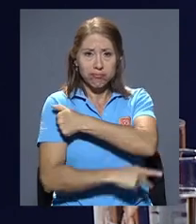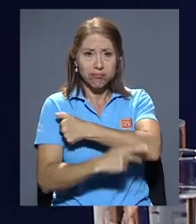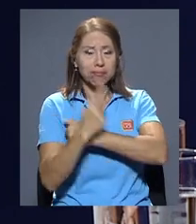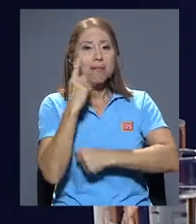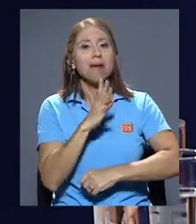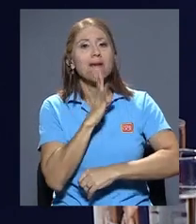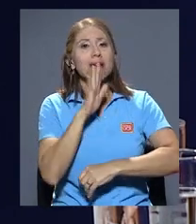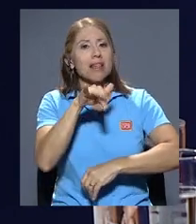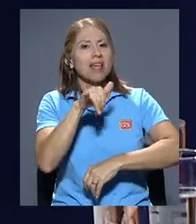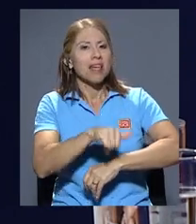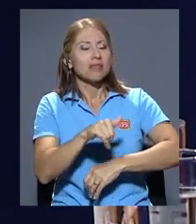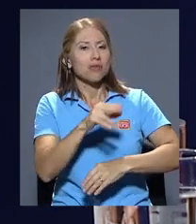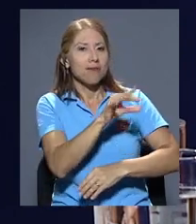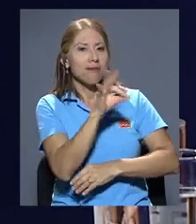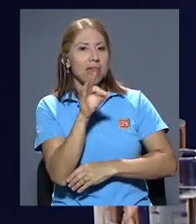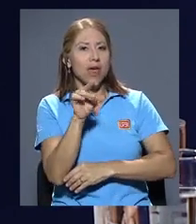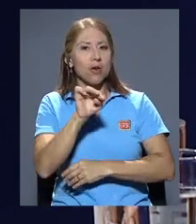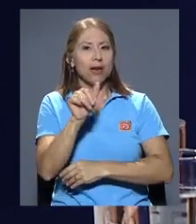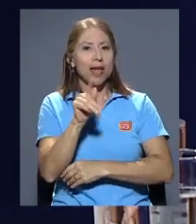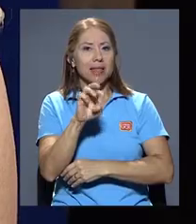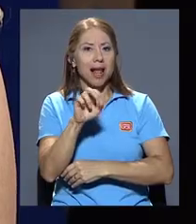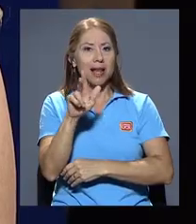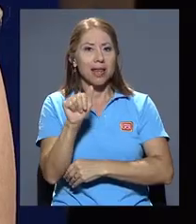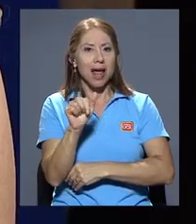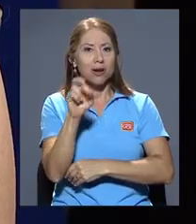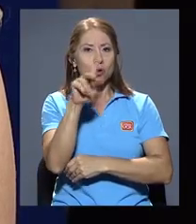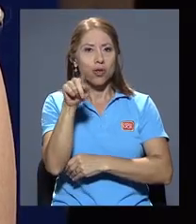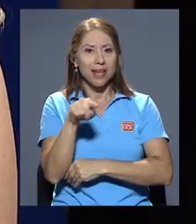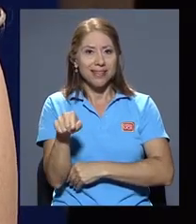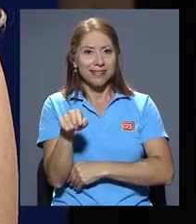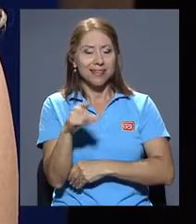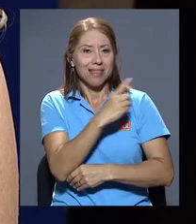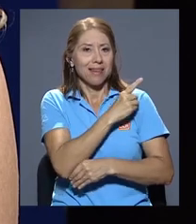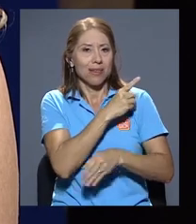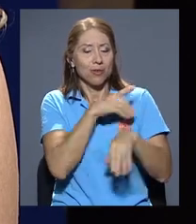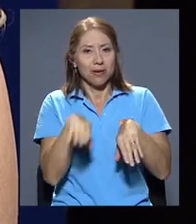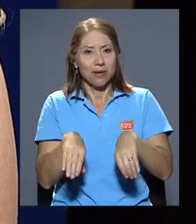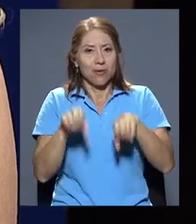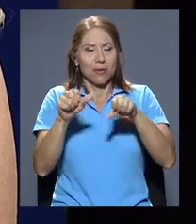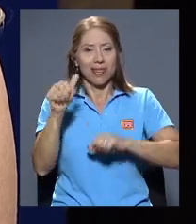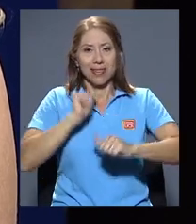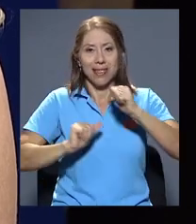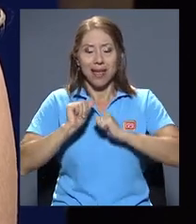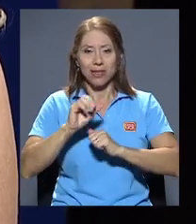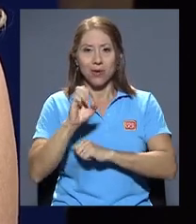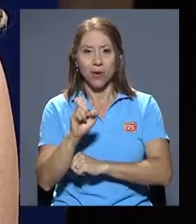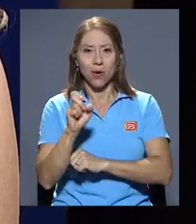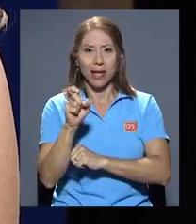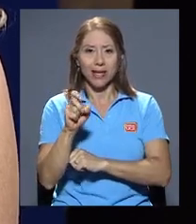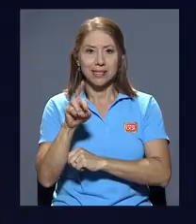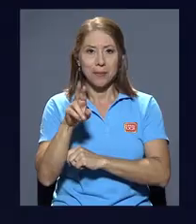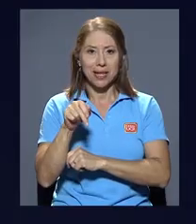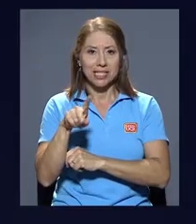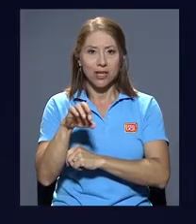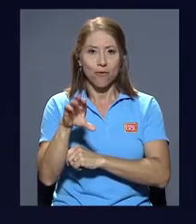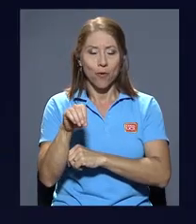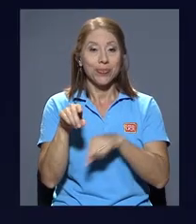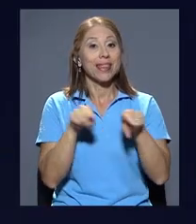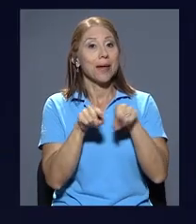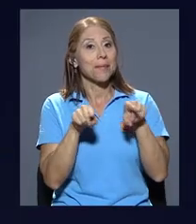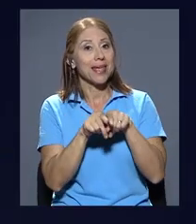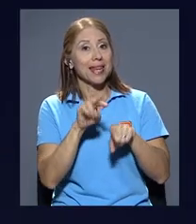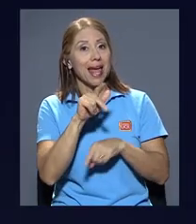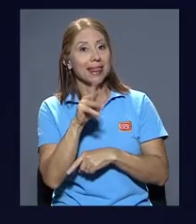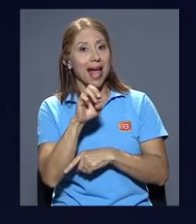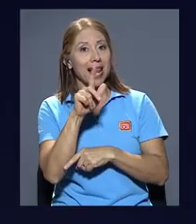hablar de ella hemos invitado a Natalia Rodríguez, directora ejecutiva del Teatro Expresivo, y a Natalia Mariño, que es